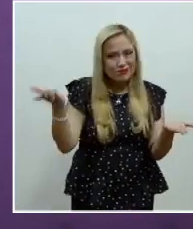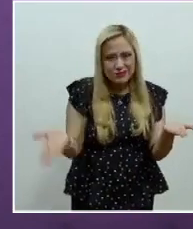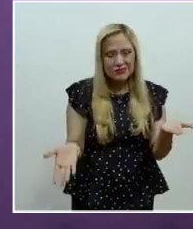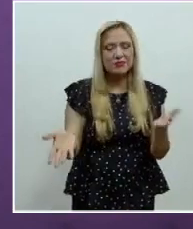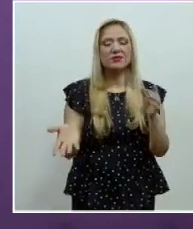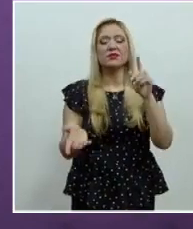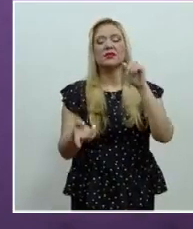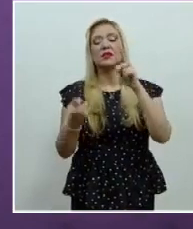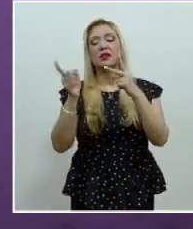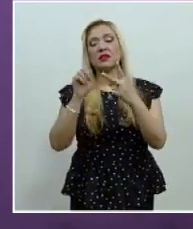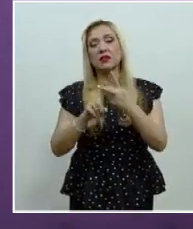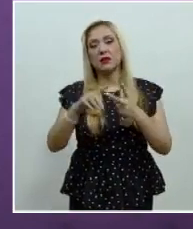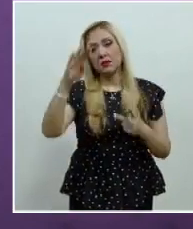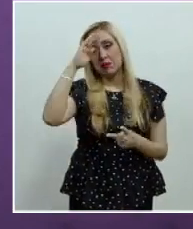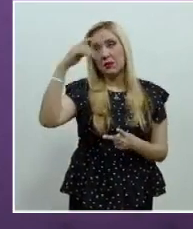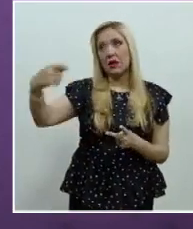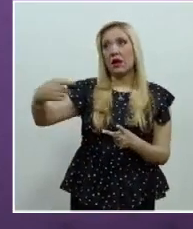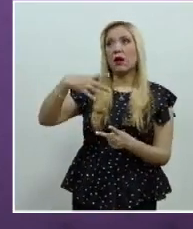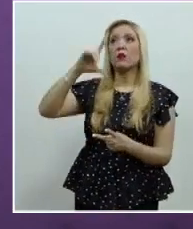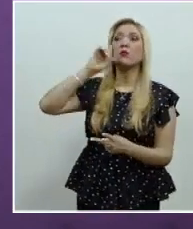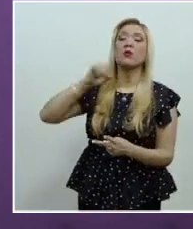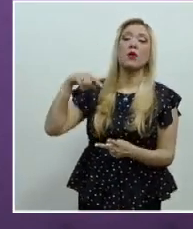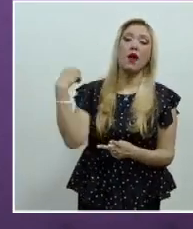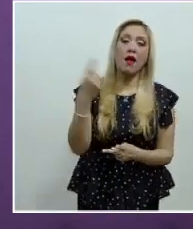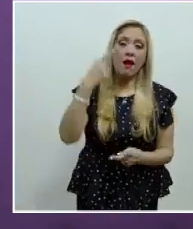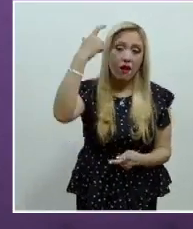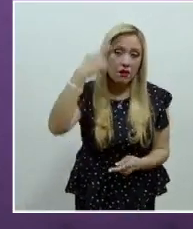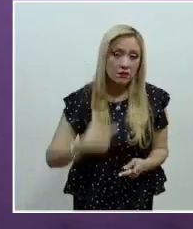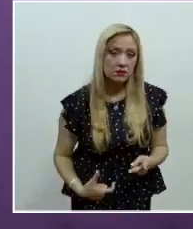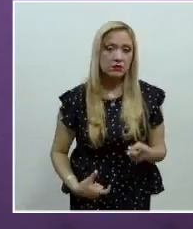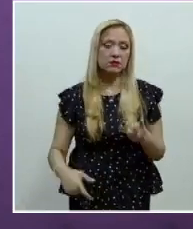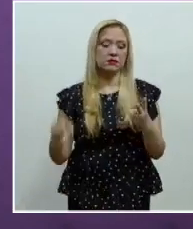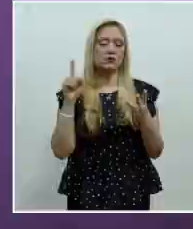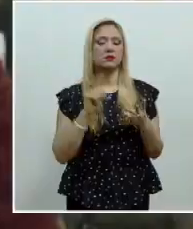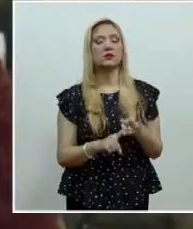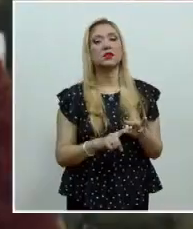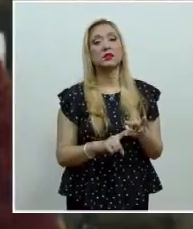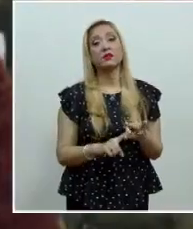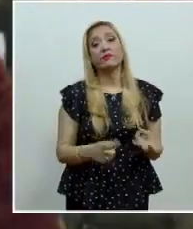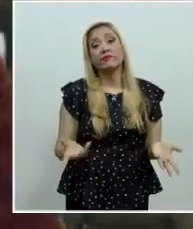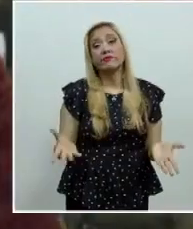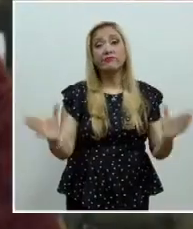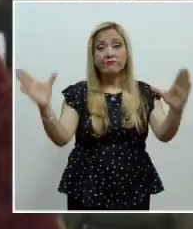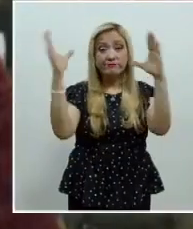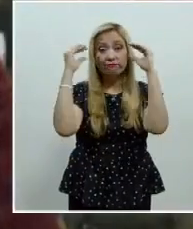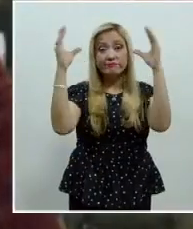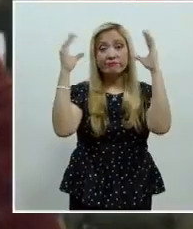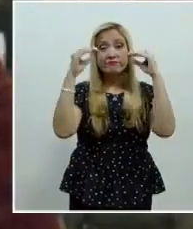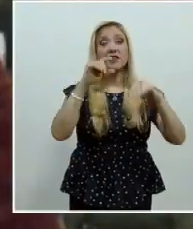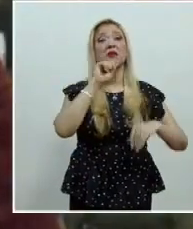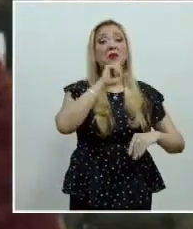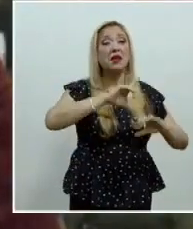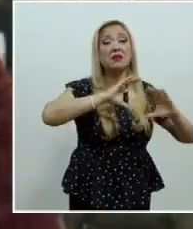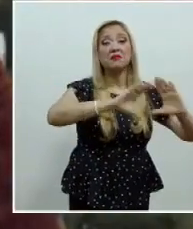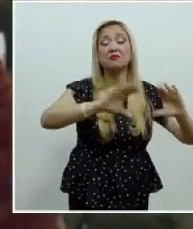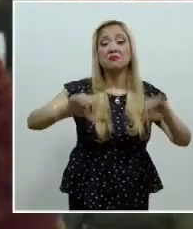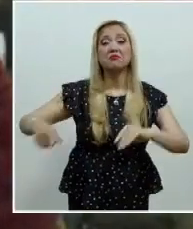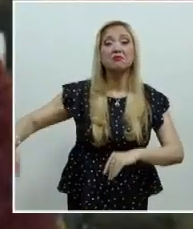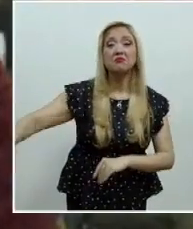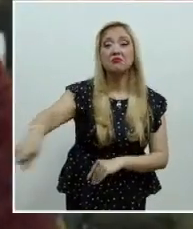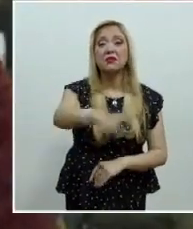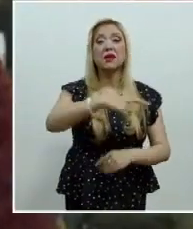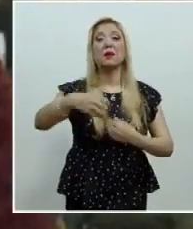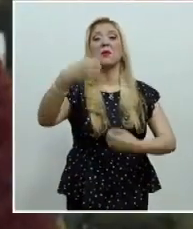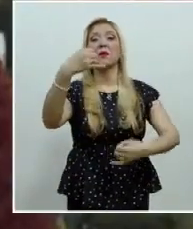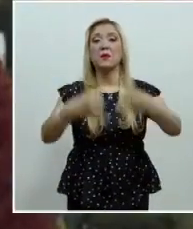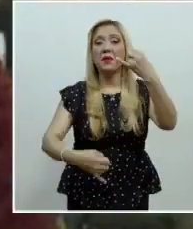derivados de los estereotipos propios, de las propias resoluciones y de la propia formación que a veces traen los operadores de los sistemas, ya